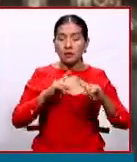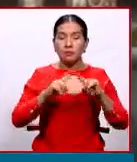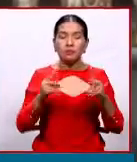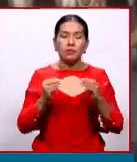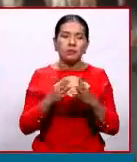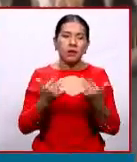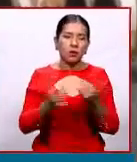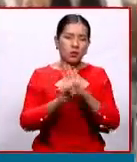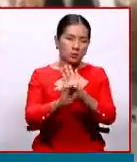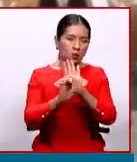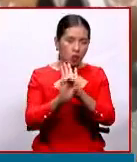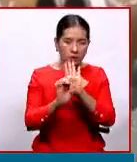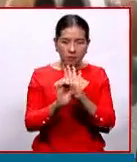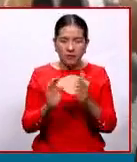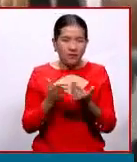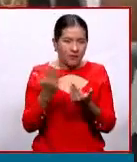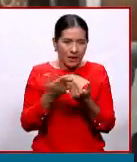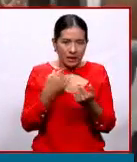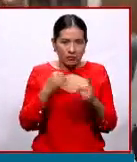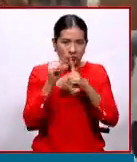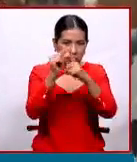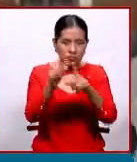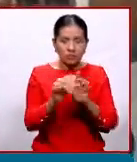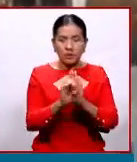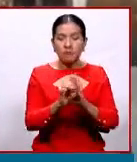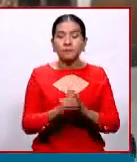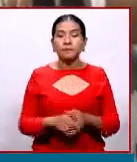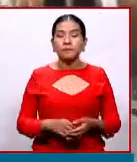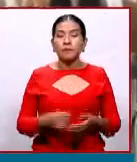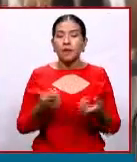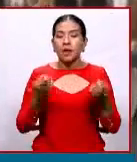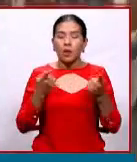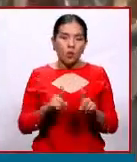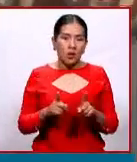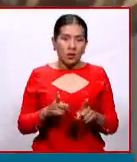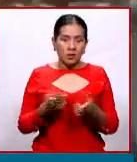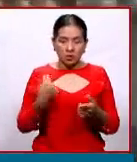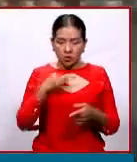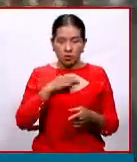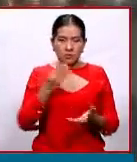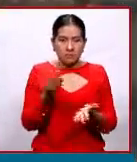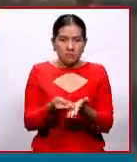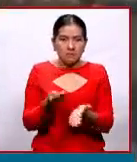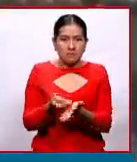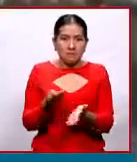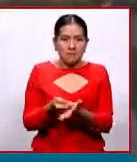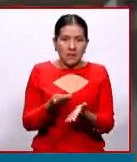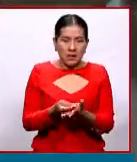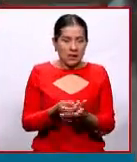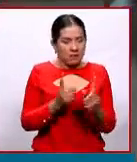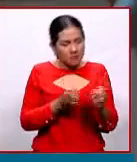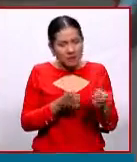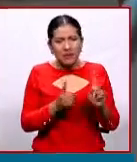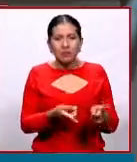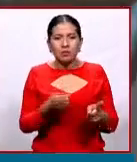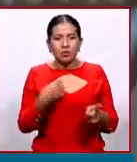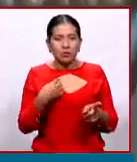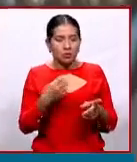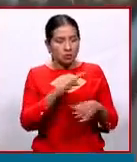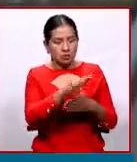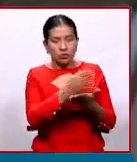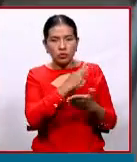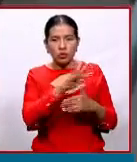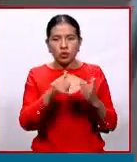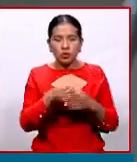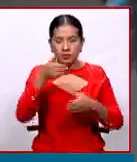Un ejemplo muy simple es justamente que al mantener el precio del diésel, nosotros